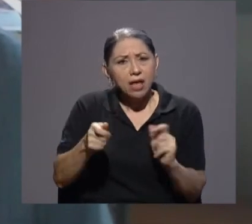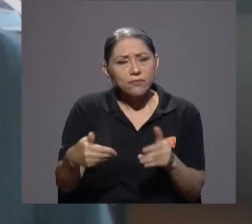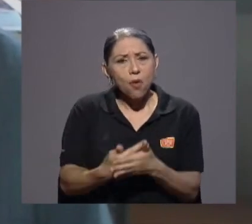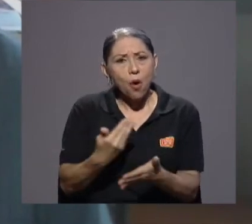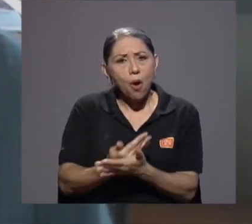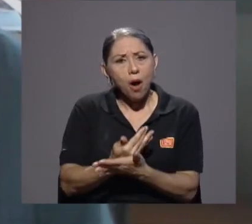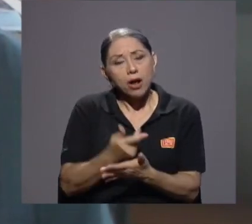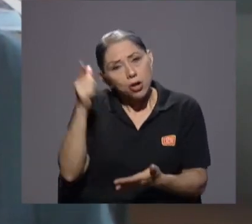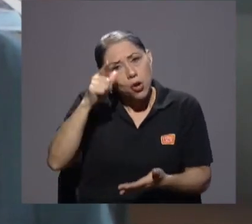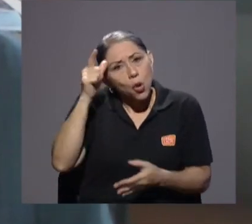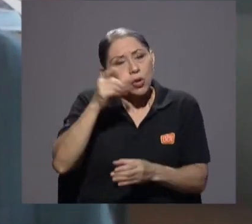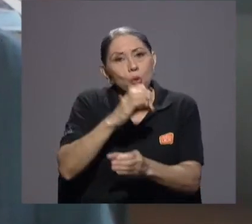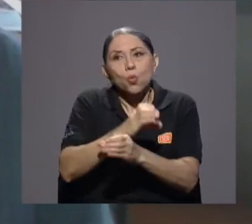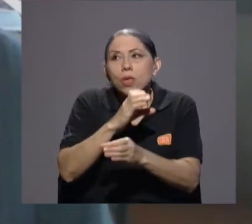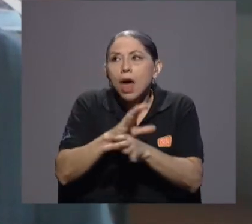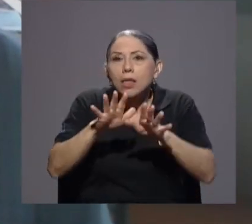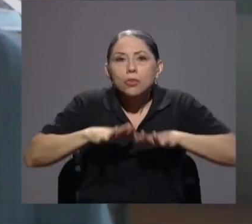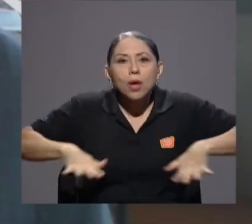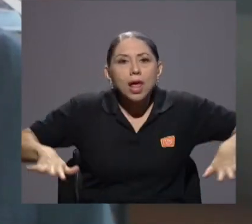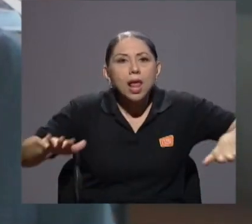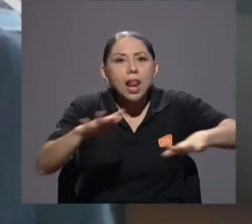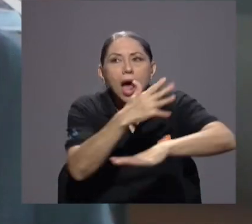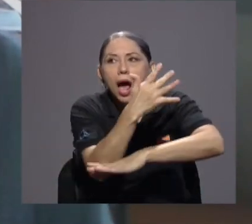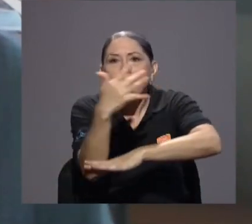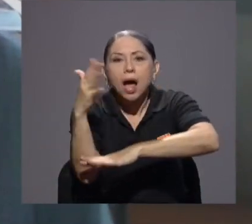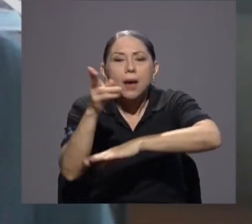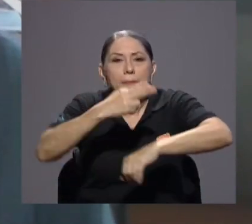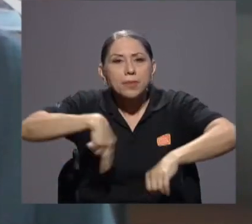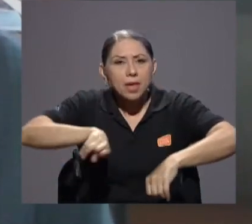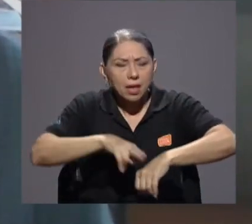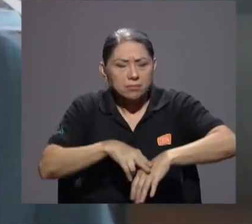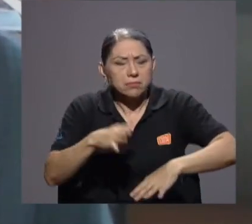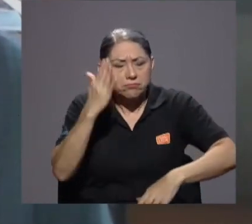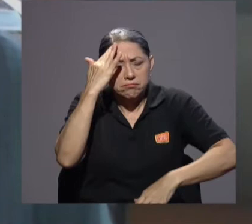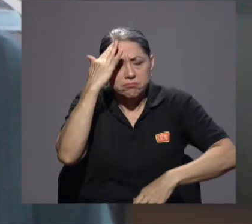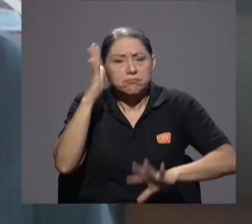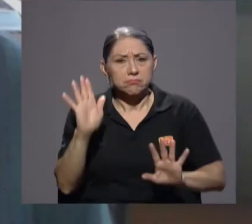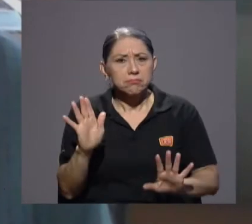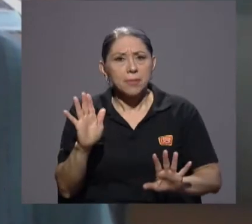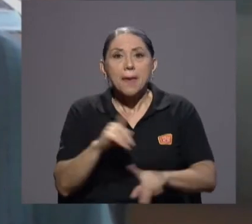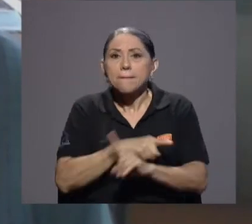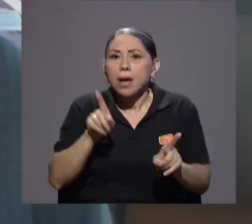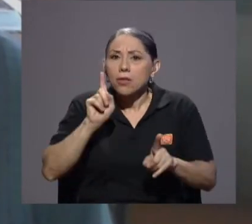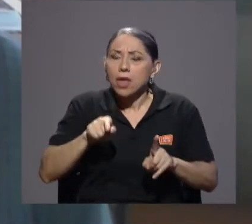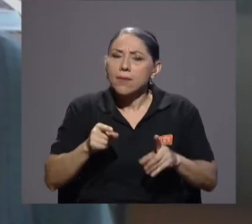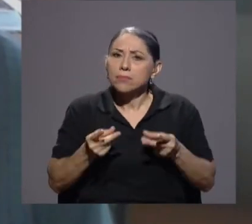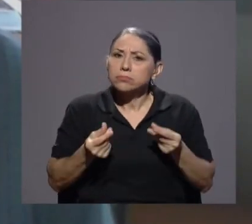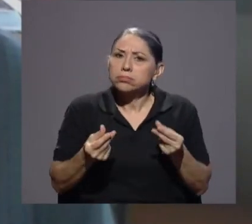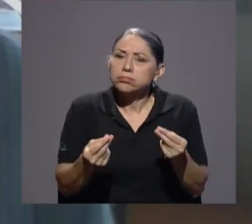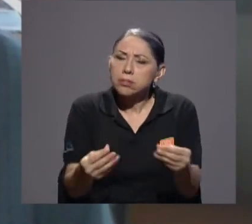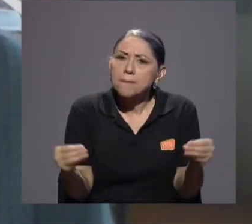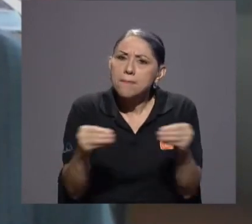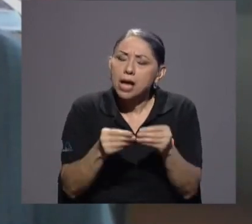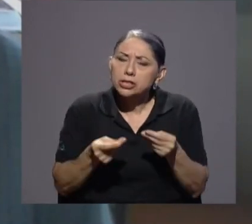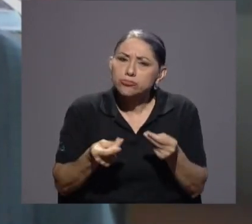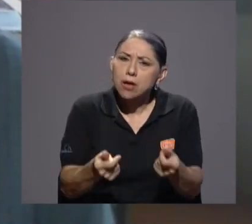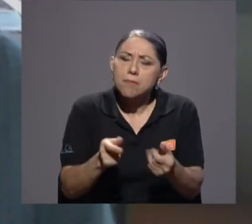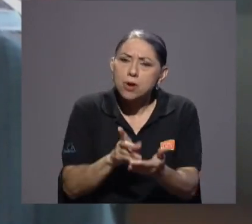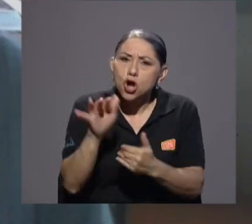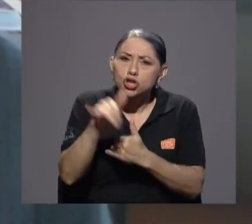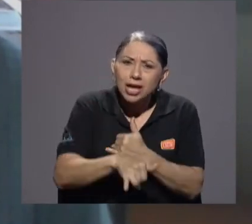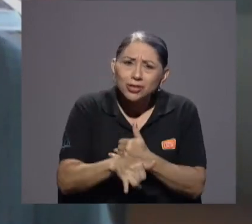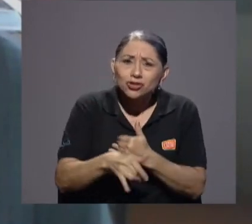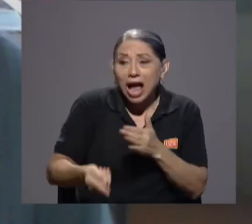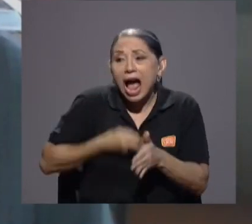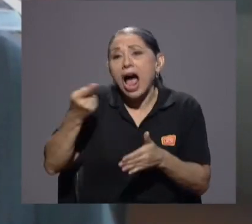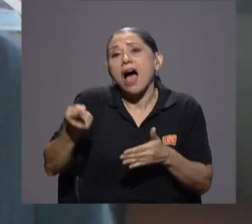cuidando los temas ambientales. Esto no se pone en duda, pero se tienen que agilizar los proyectos que pasan años